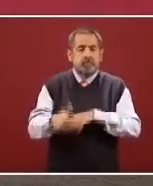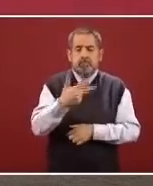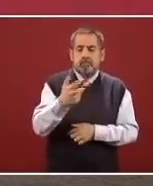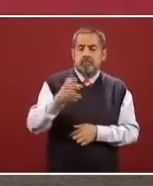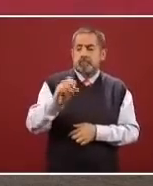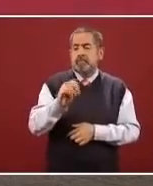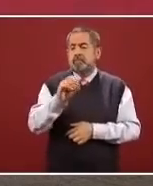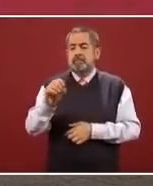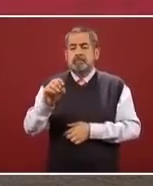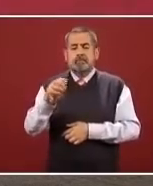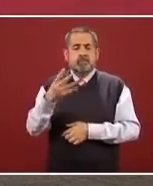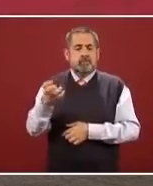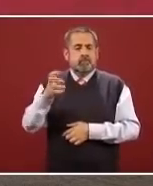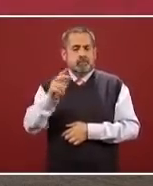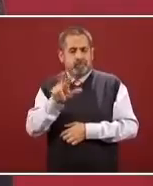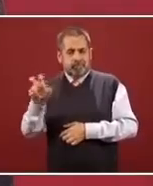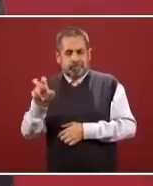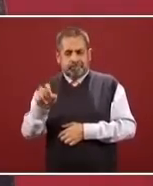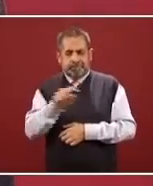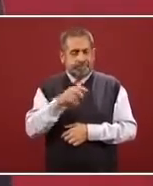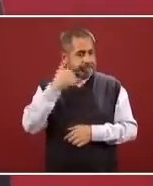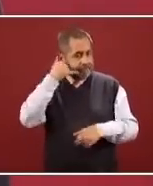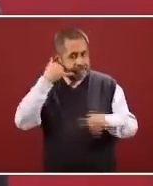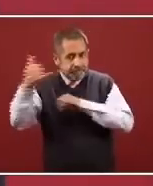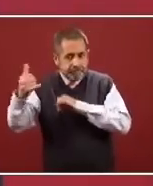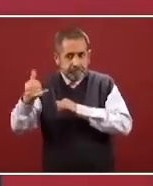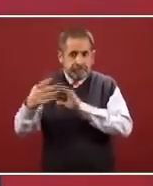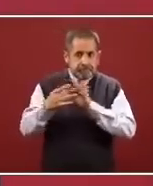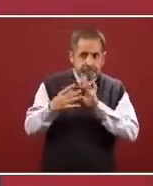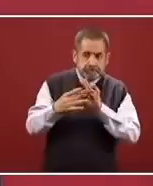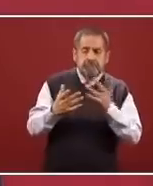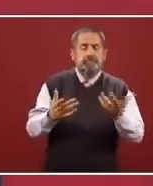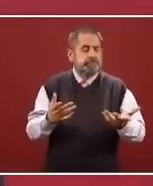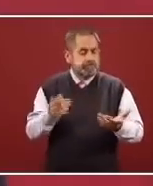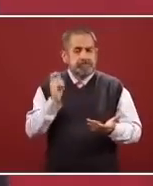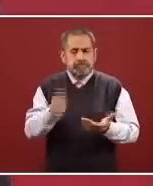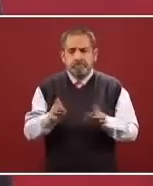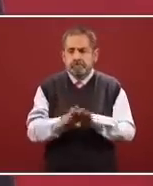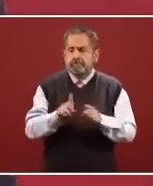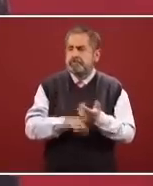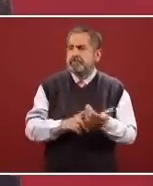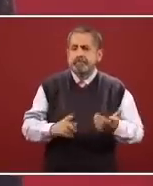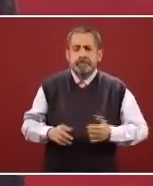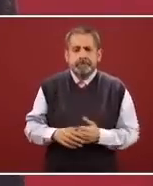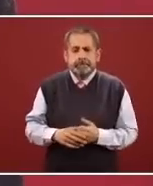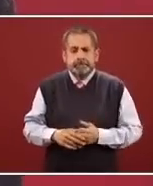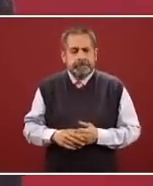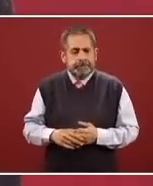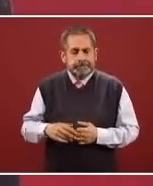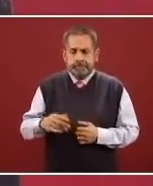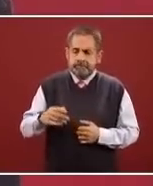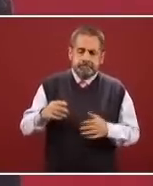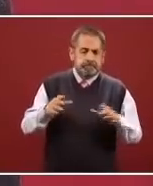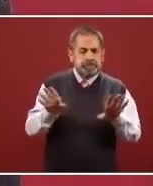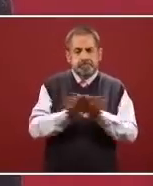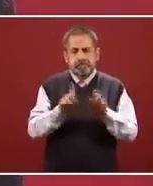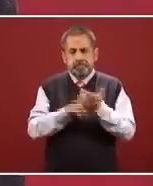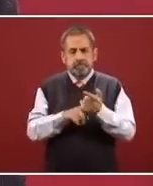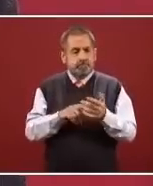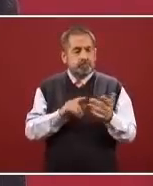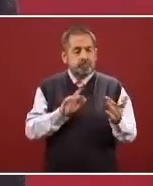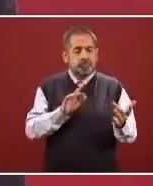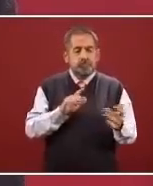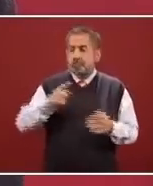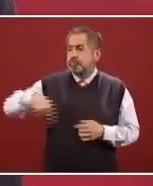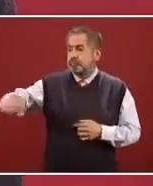800-0044-800, esperar la indicación, la jurisdicción apropiada, se va a poner en contacto